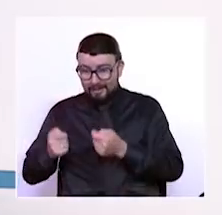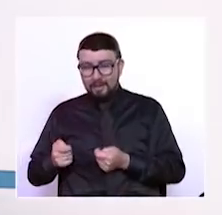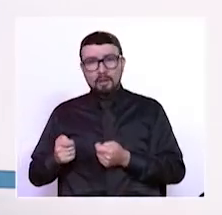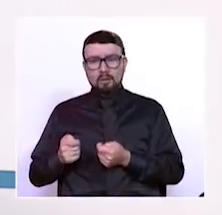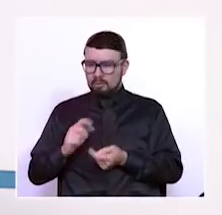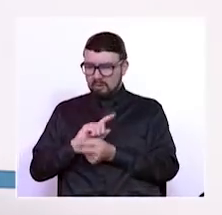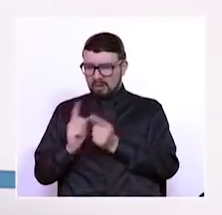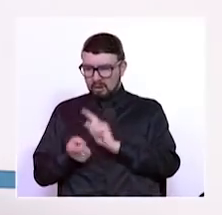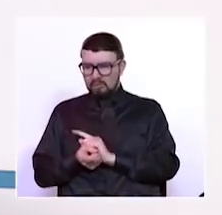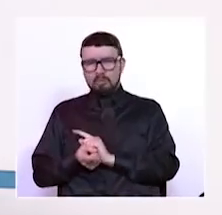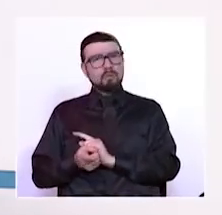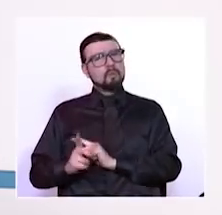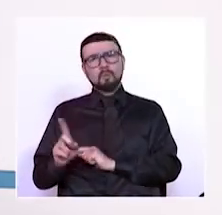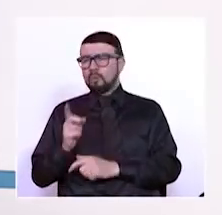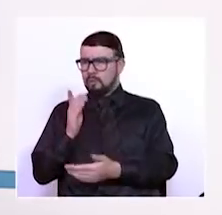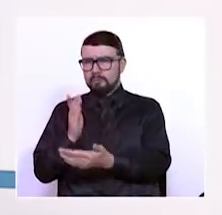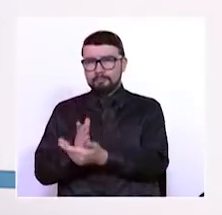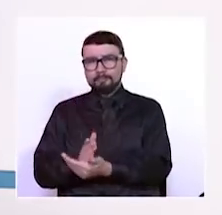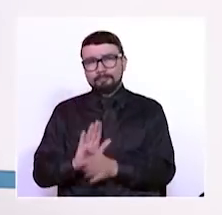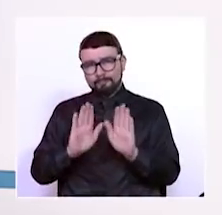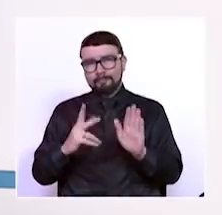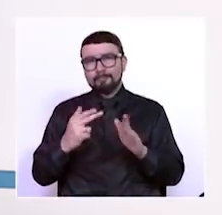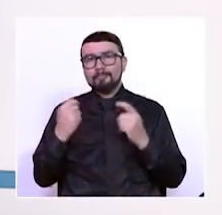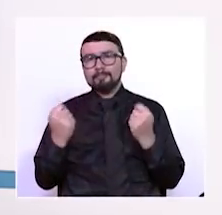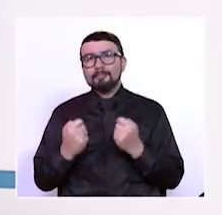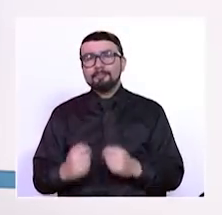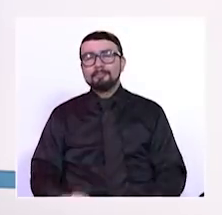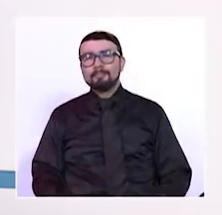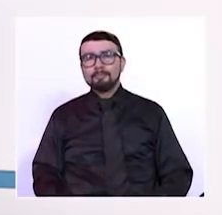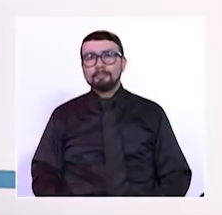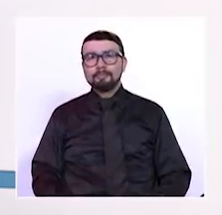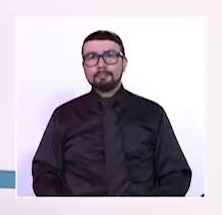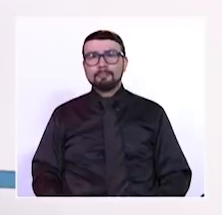sus fórmulas. Vamos a este corte de comerciales.